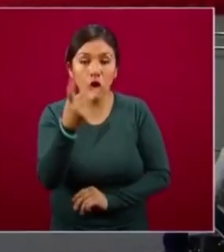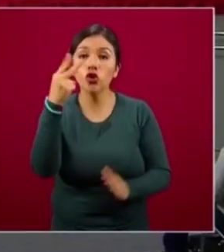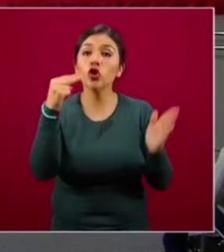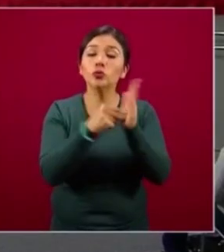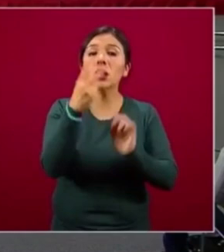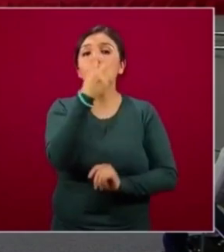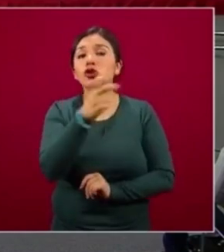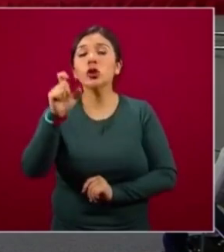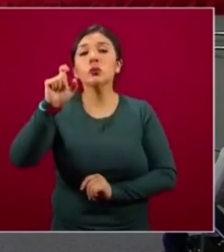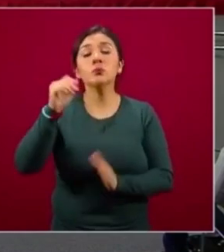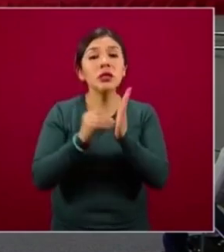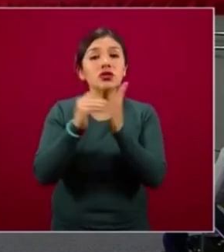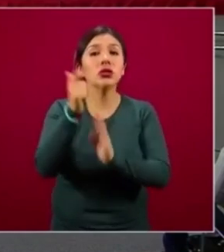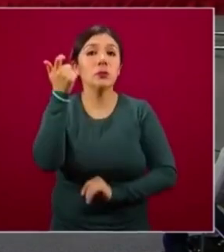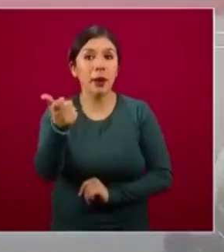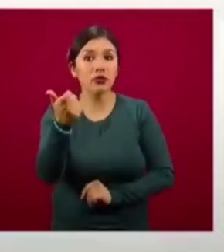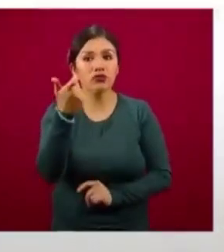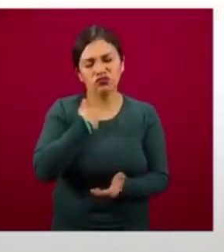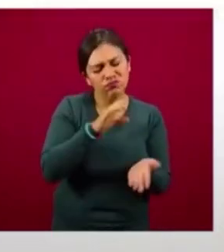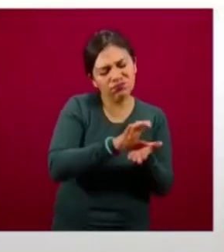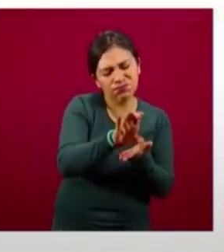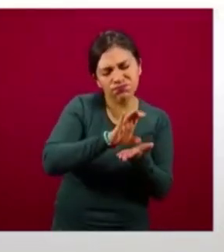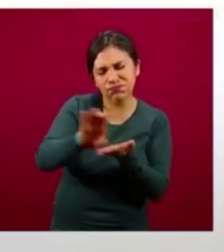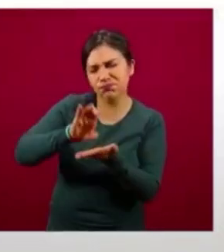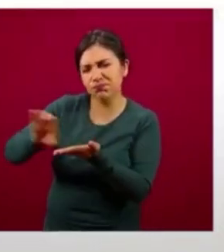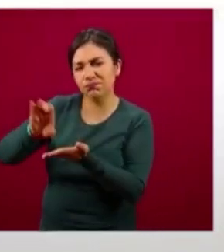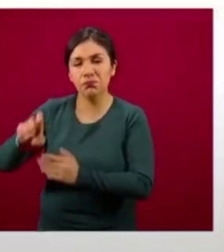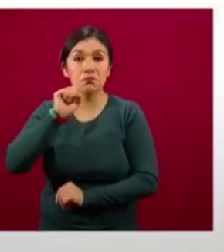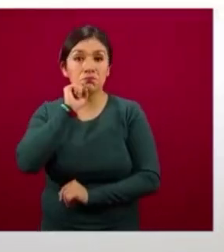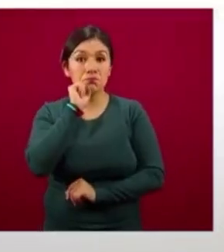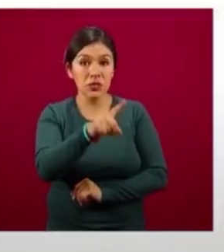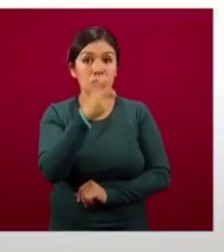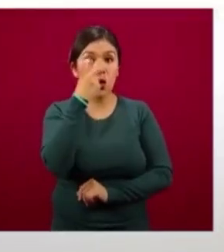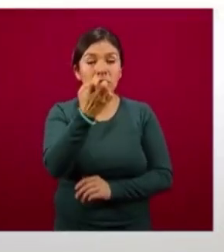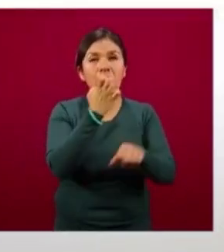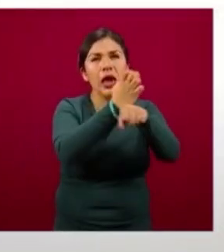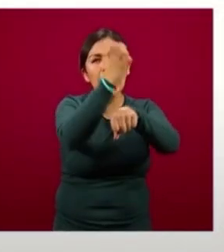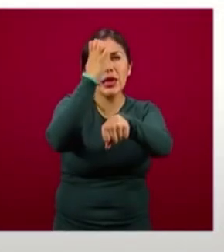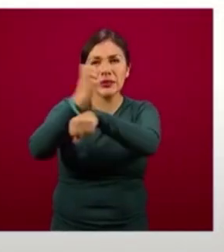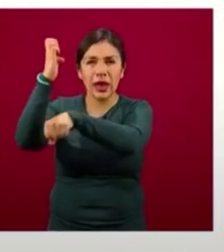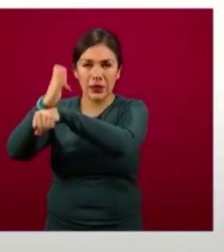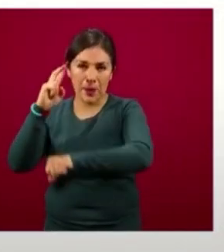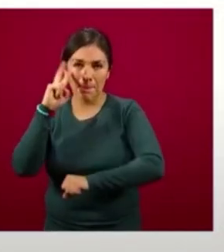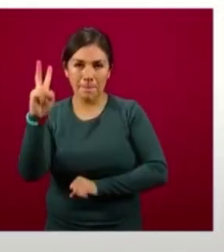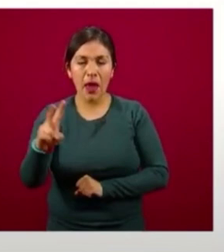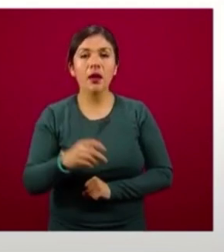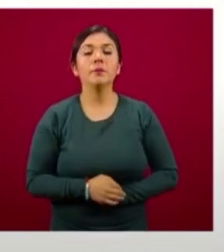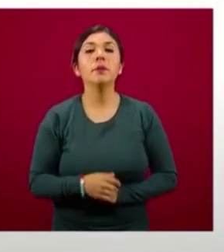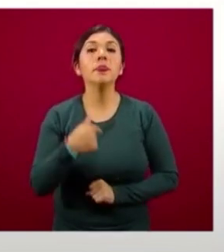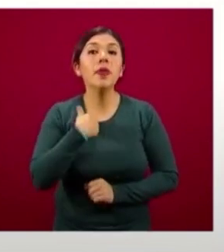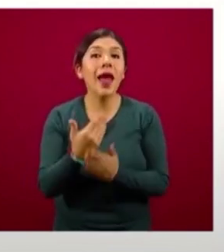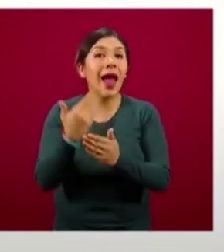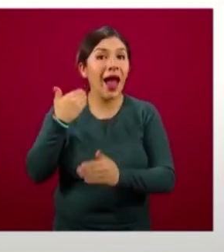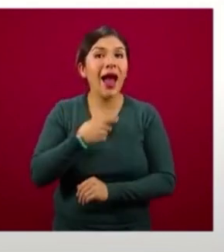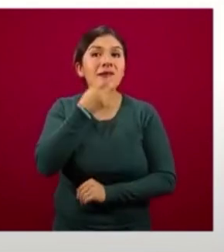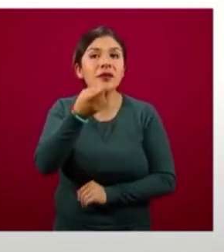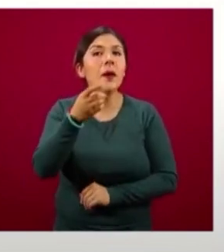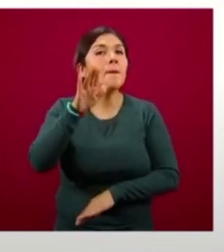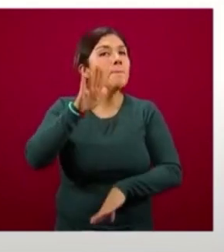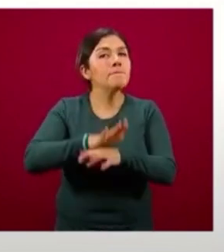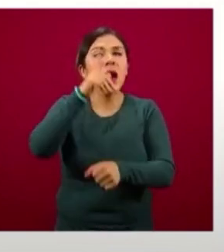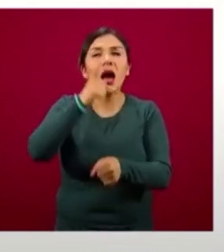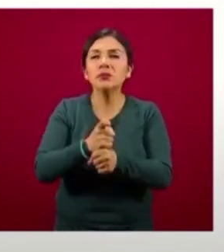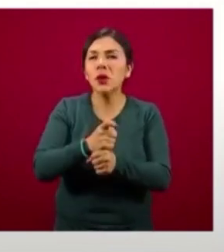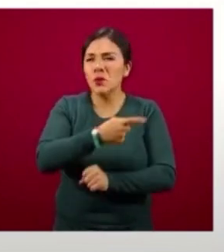distribuyeron de esta forma en los estados. Como les mencioné, que vamos a las zonas de muy alta, alta y media marginación, ¿dónde